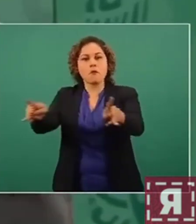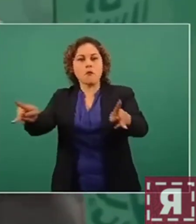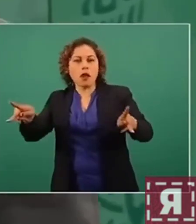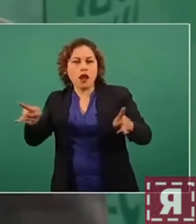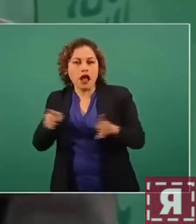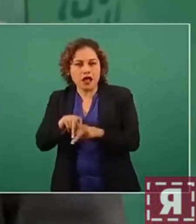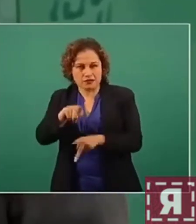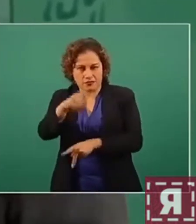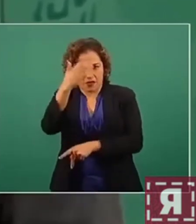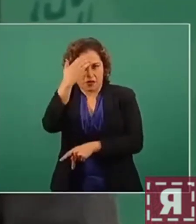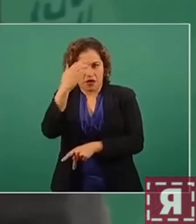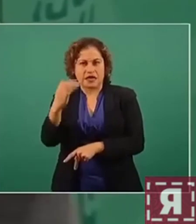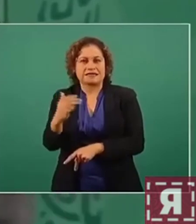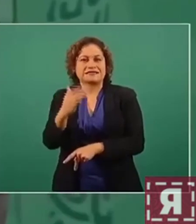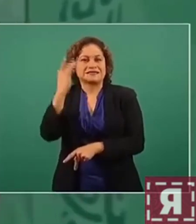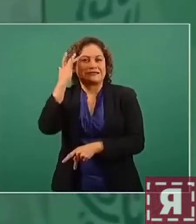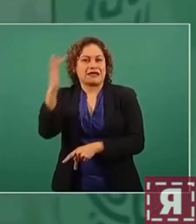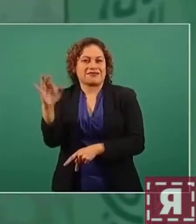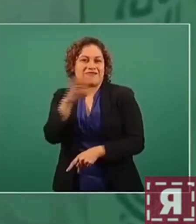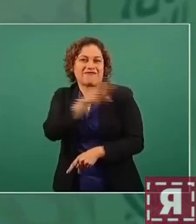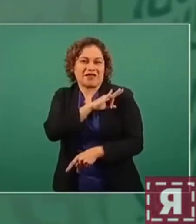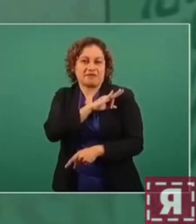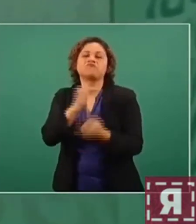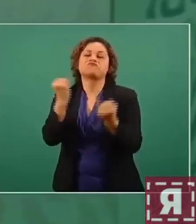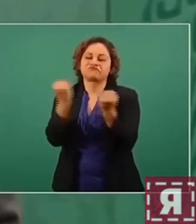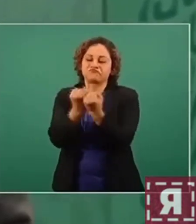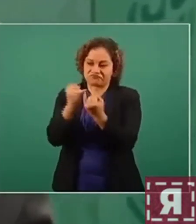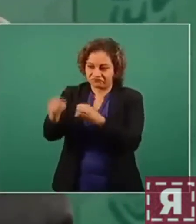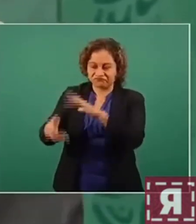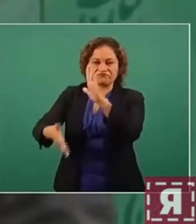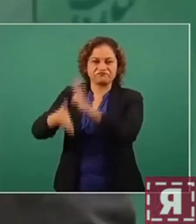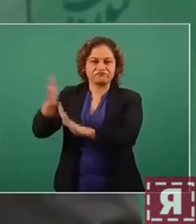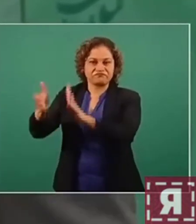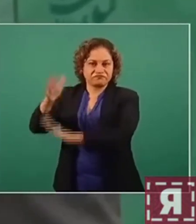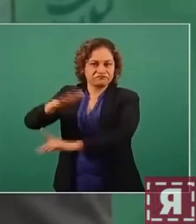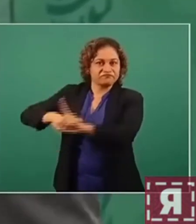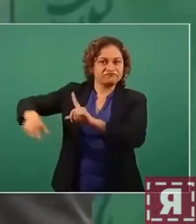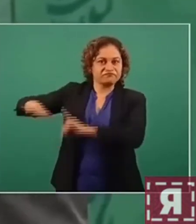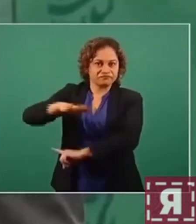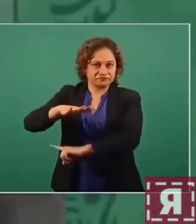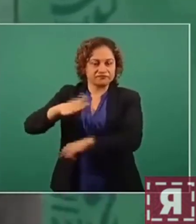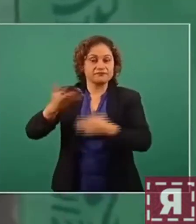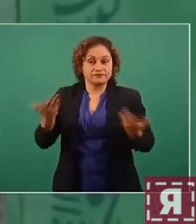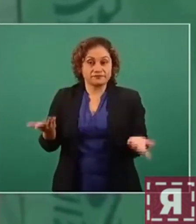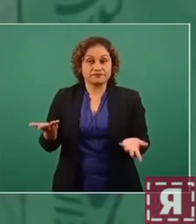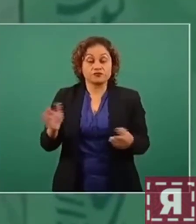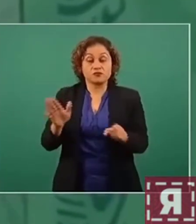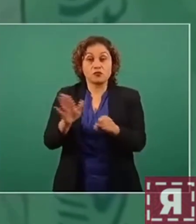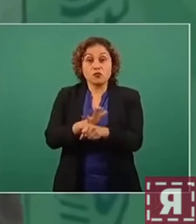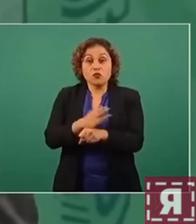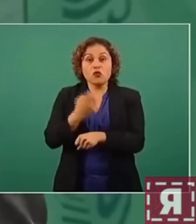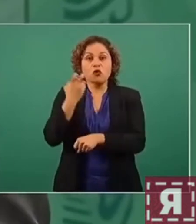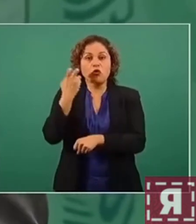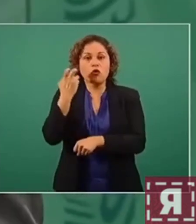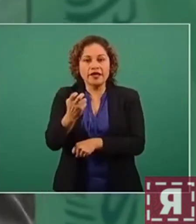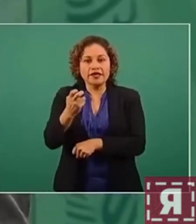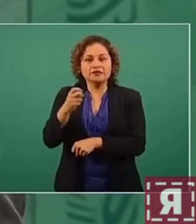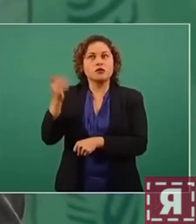Por eso proyectaron incluso las pistas para que